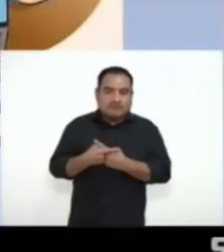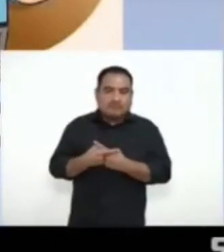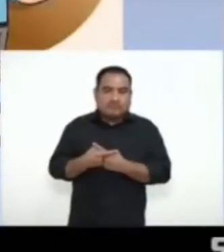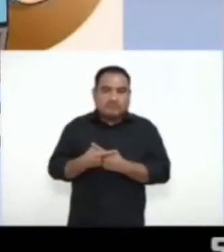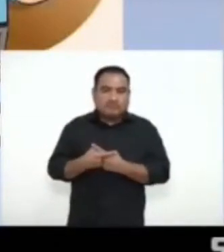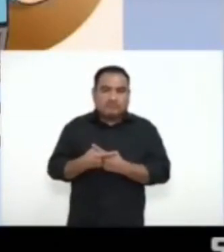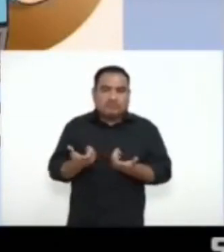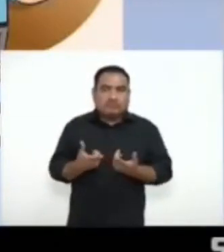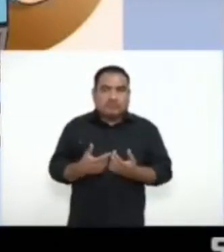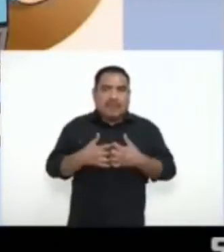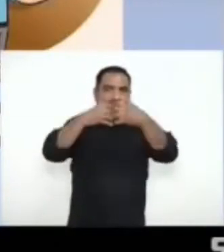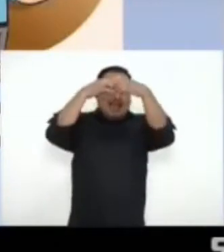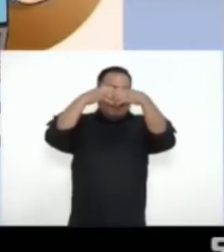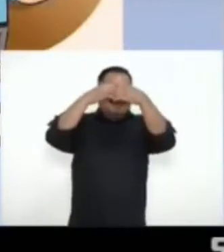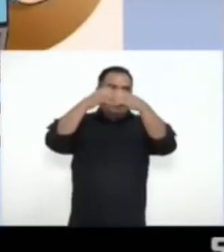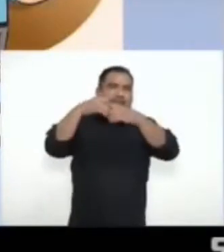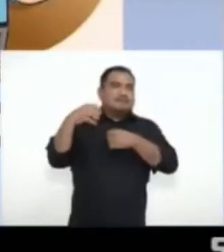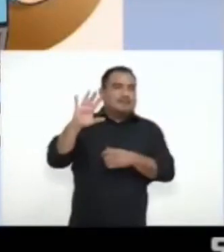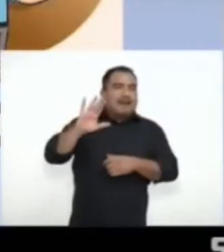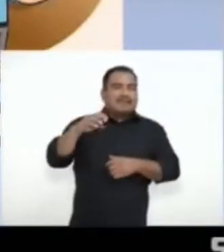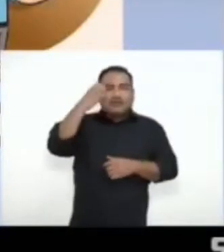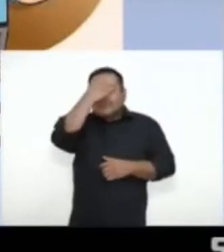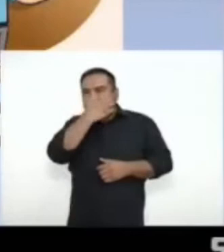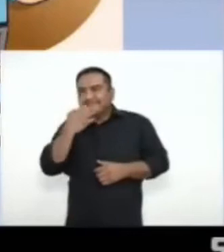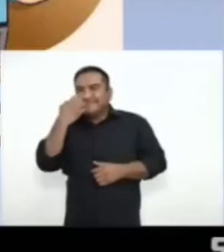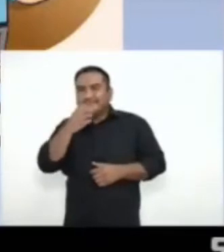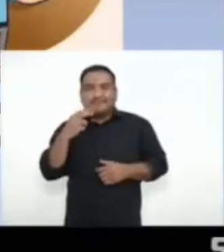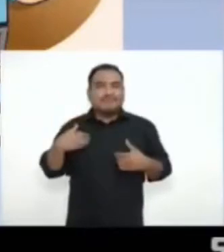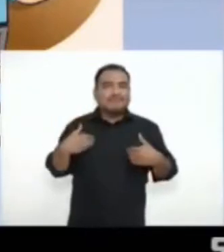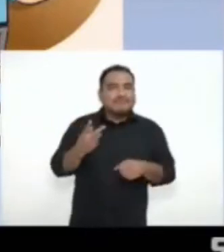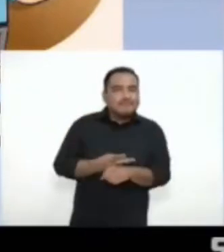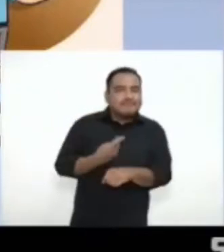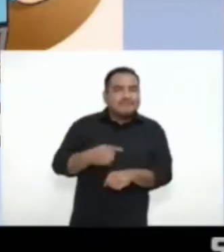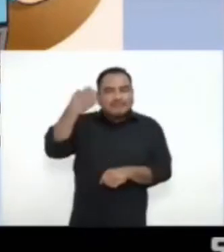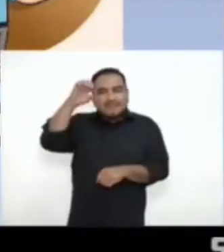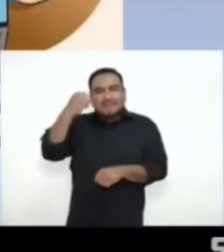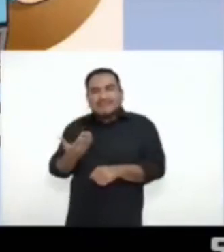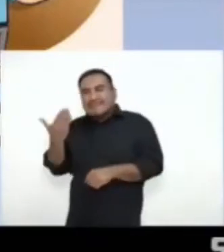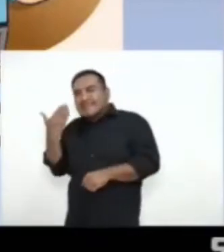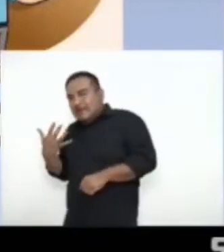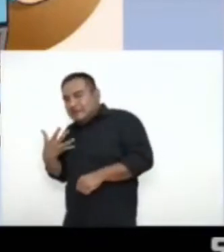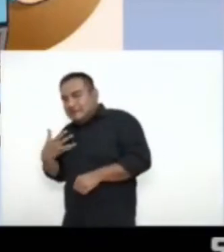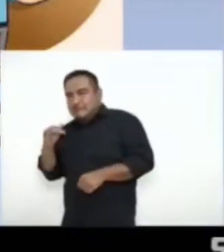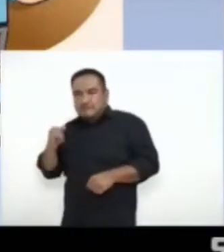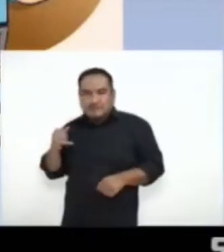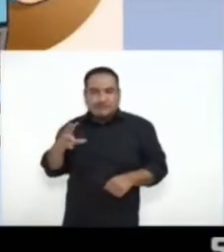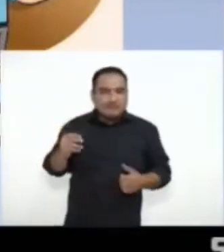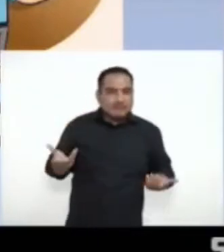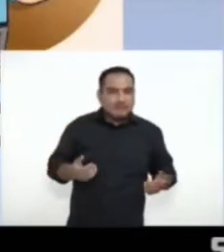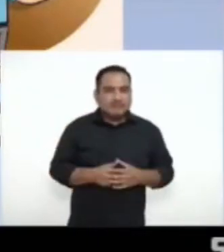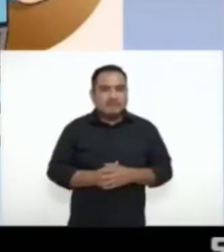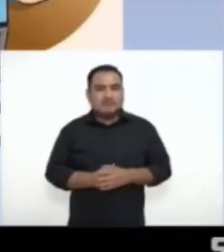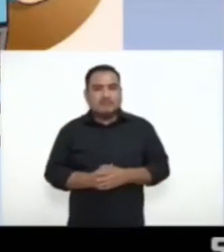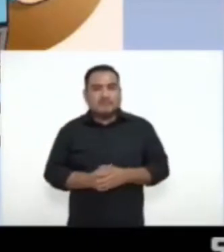nuestro consciente empieza a evaluar y nuestro inconsciente resuelve. ¿Y dónde dije que era la base